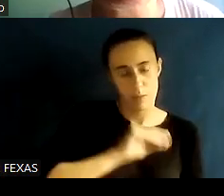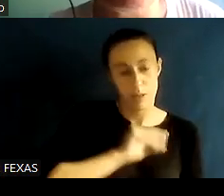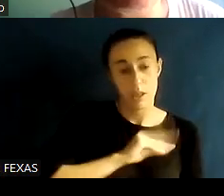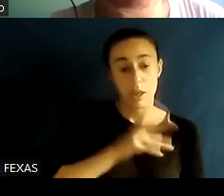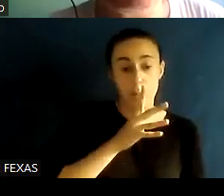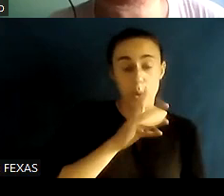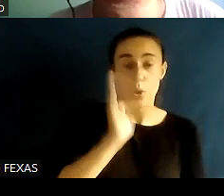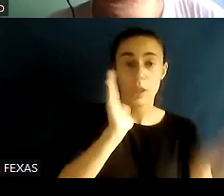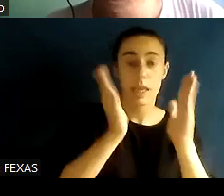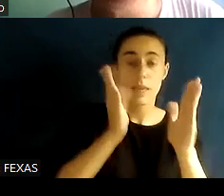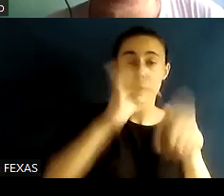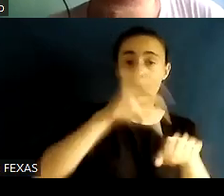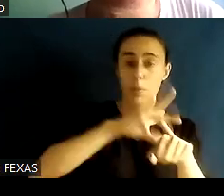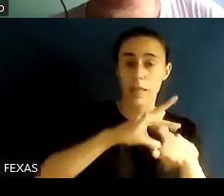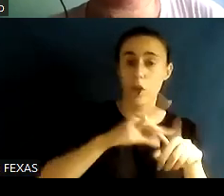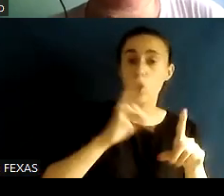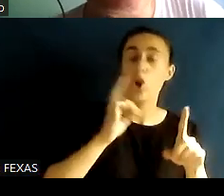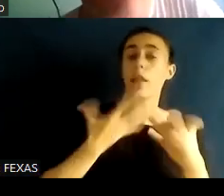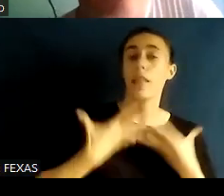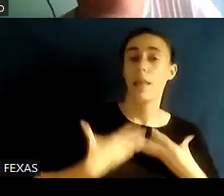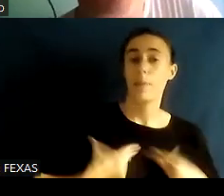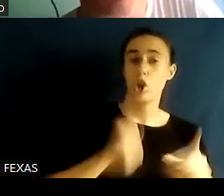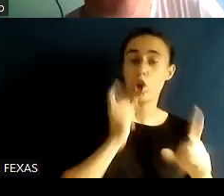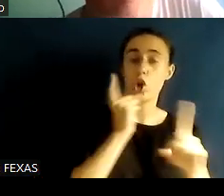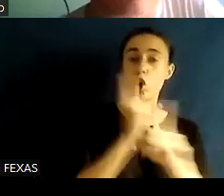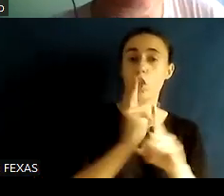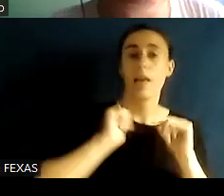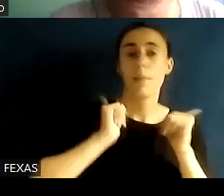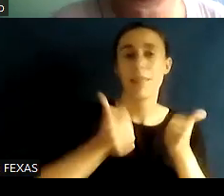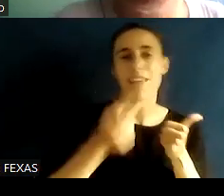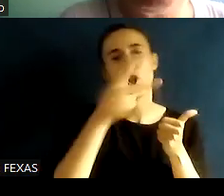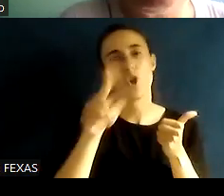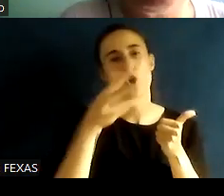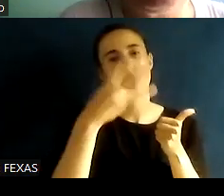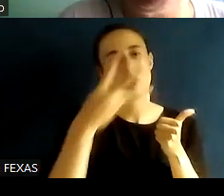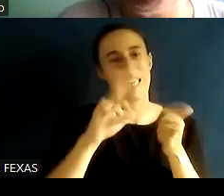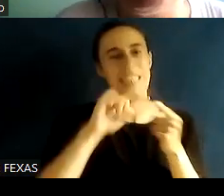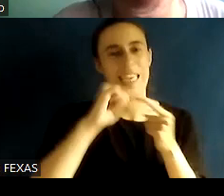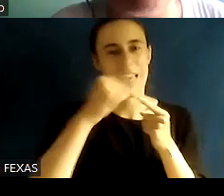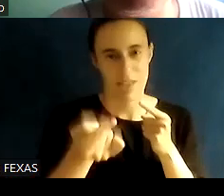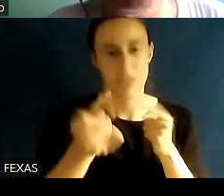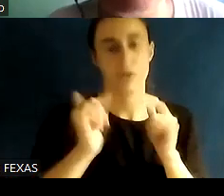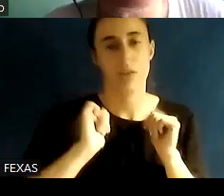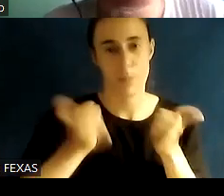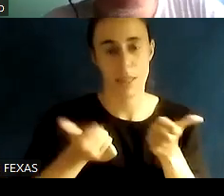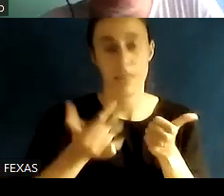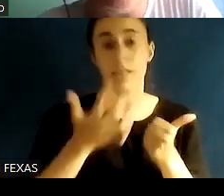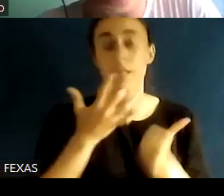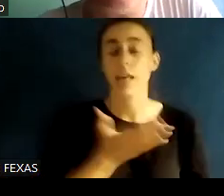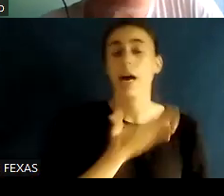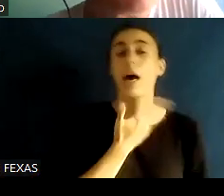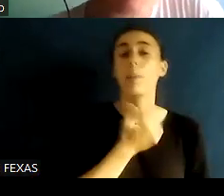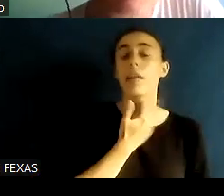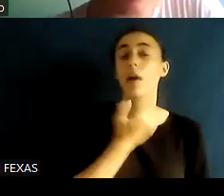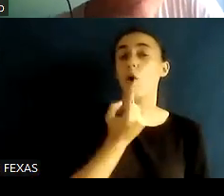o para el trastorno adaptativo suele comenzar a hacer efecto a las 2 o 3 semanas. Entonces, si la apatía, si dejamos, por ejemplo, un margen de un mes y la